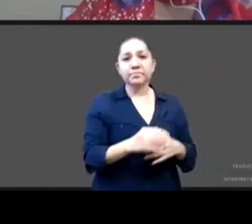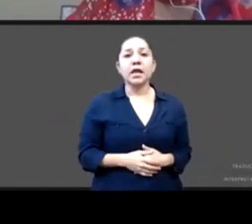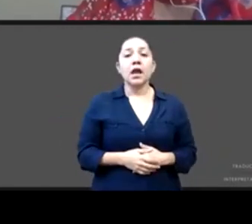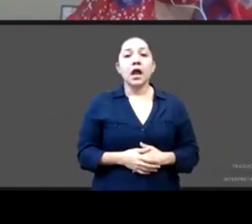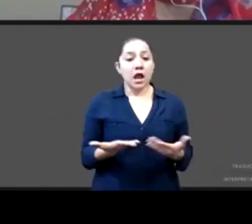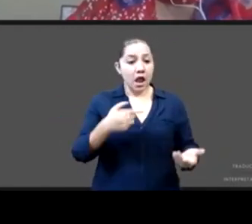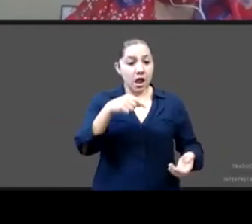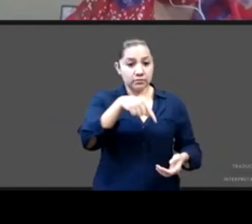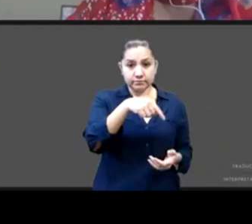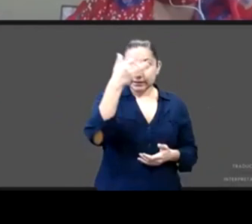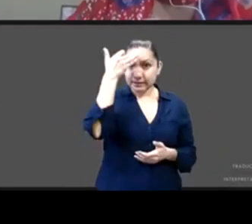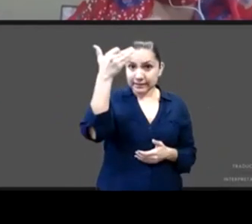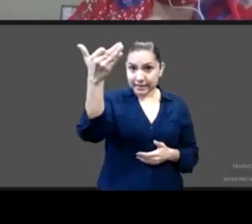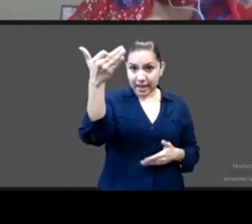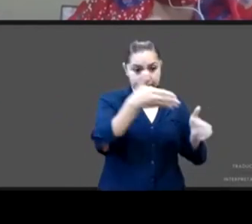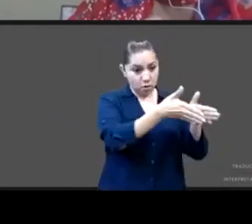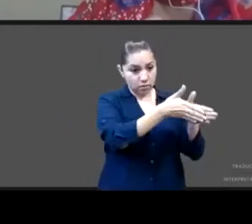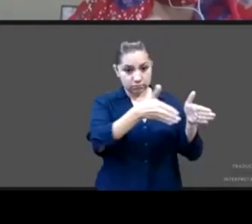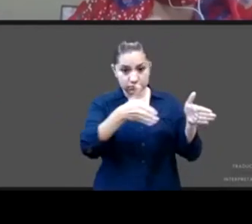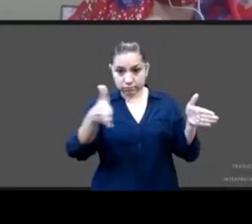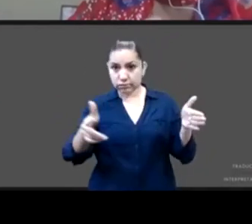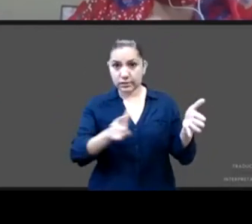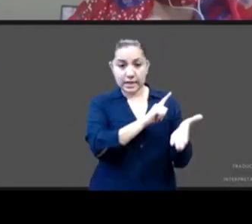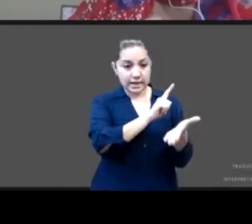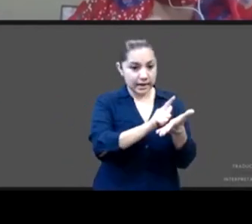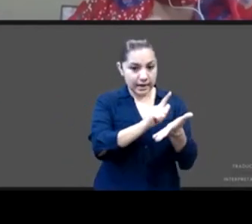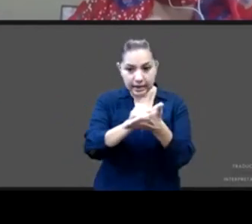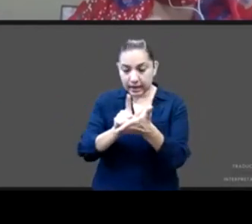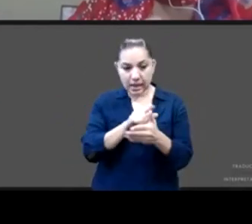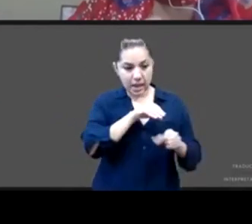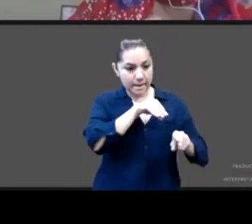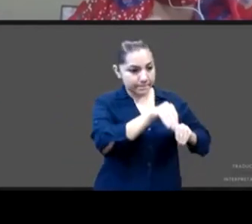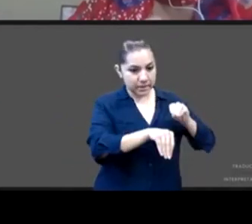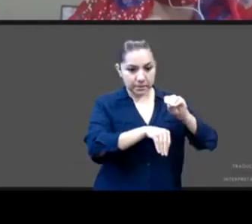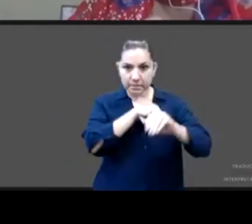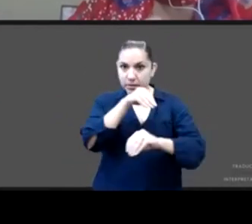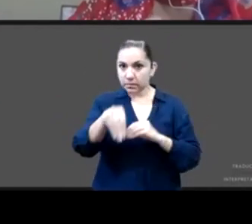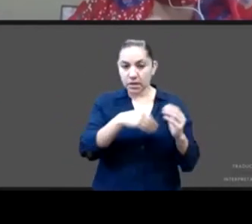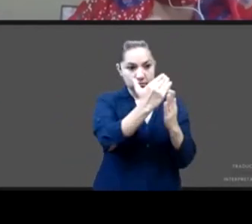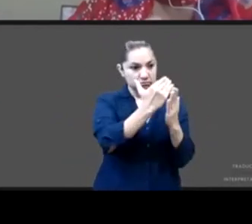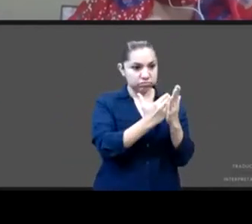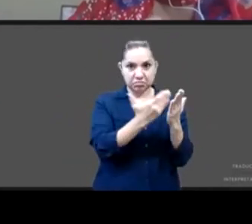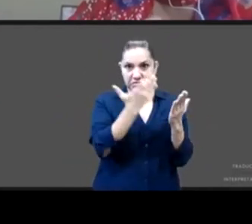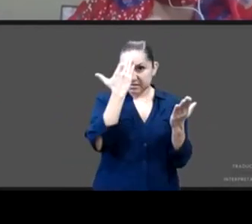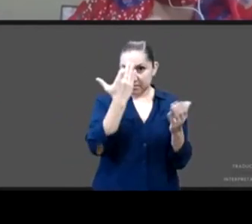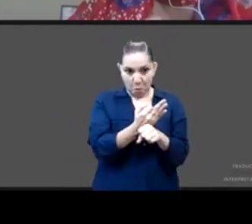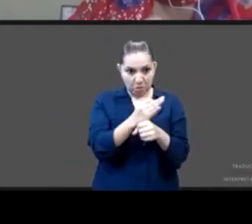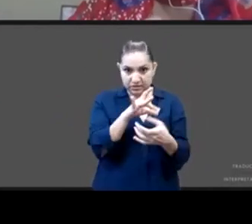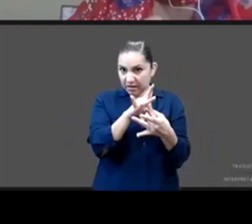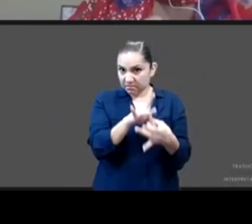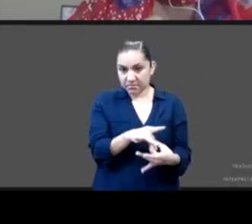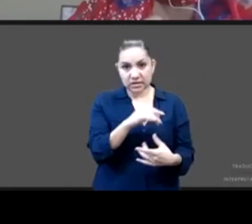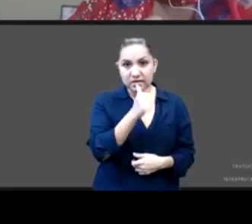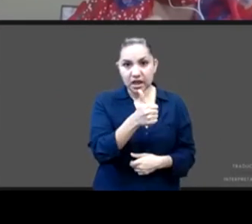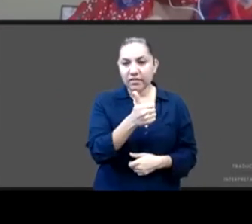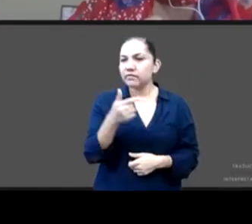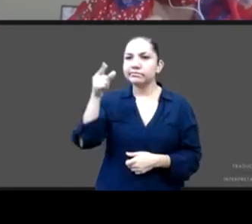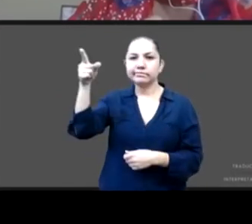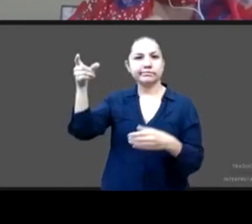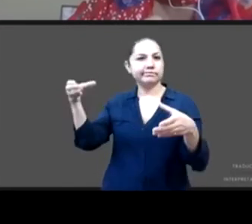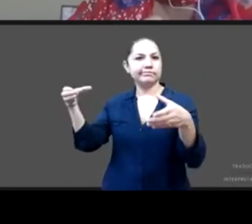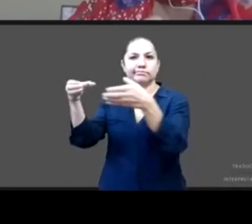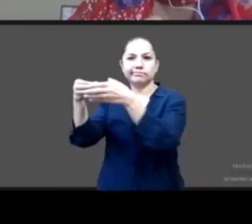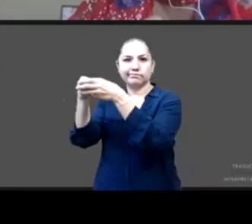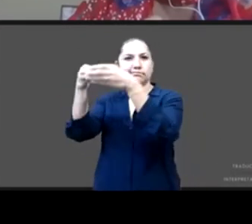actual que permita la protección de niños, niñas y adolescentes, la función de las autoridades de procuración de justicia queda